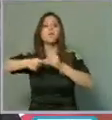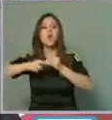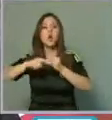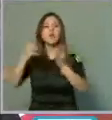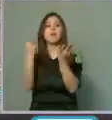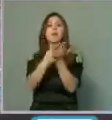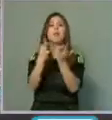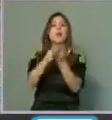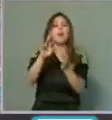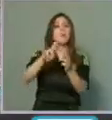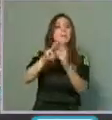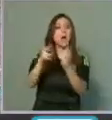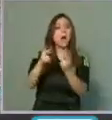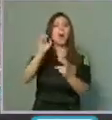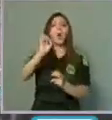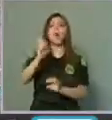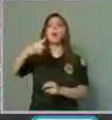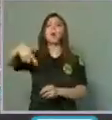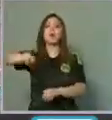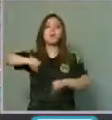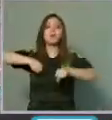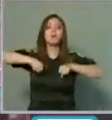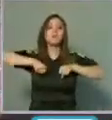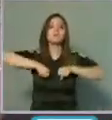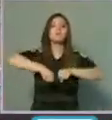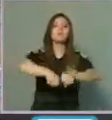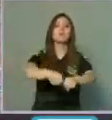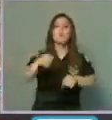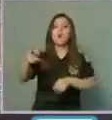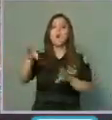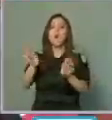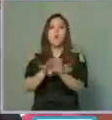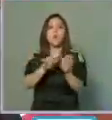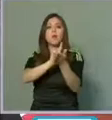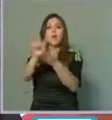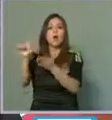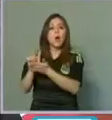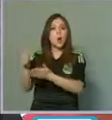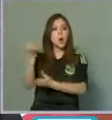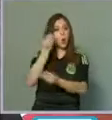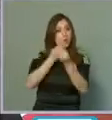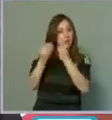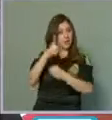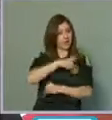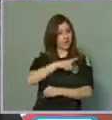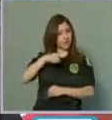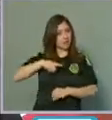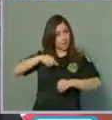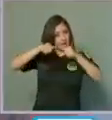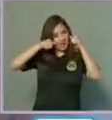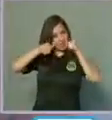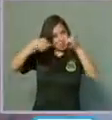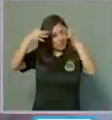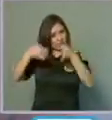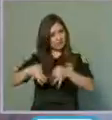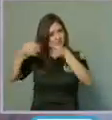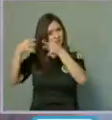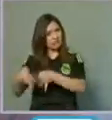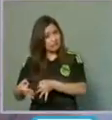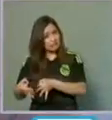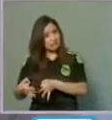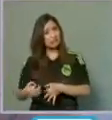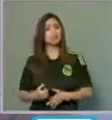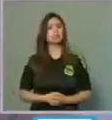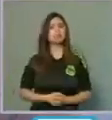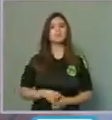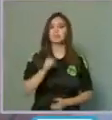el manejo que tienen los centros comerciales o los súpers con los alimentos. ¿Debemos de poner atención a ciertas cosas? Sí, y sobre todo en ese